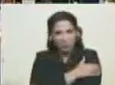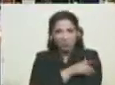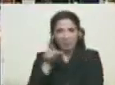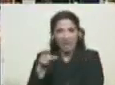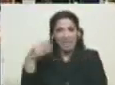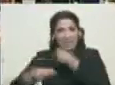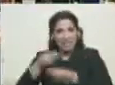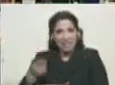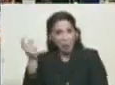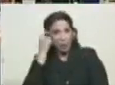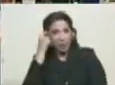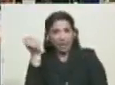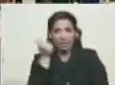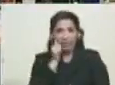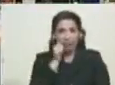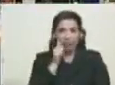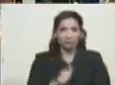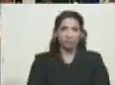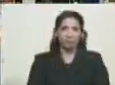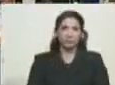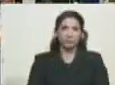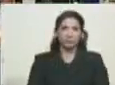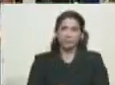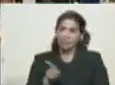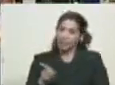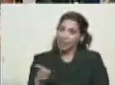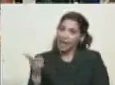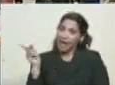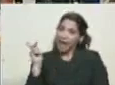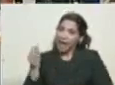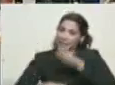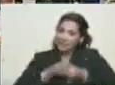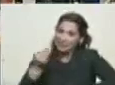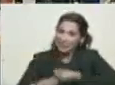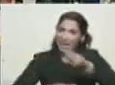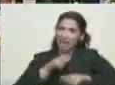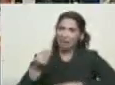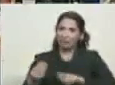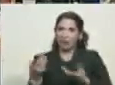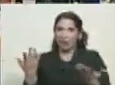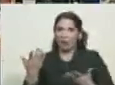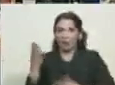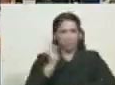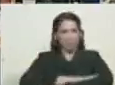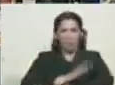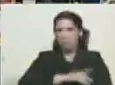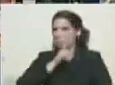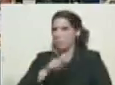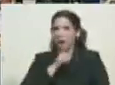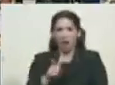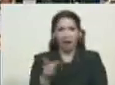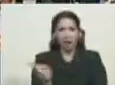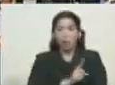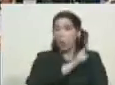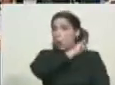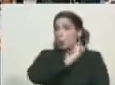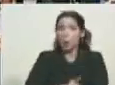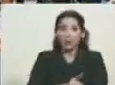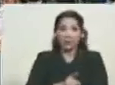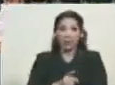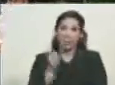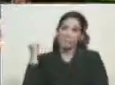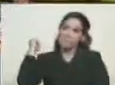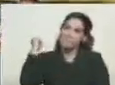Lo que ellos hicieron el día sábado, lo que ellos han venido haciendo con la actitud de no condenar un